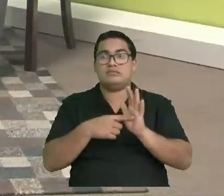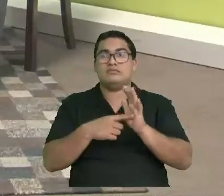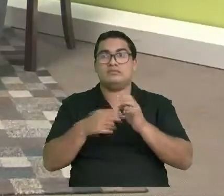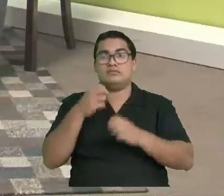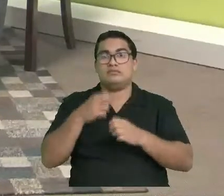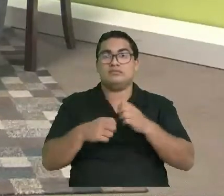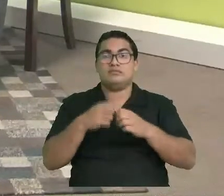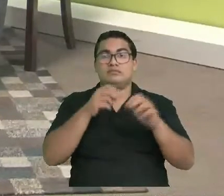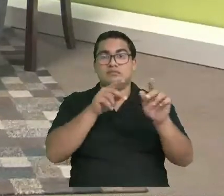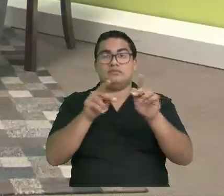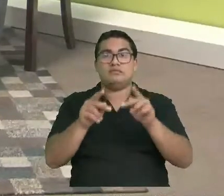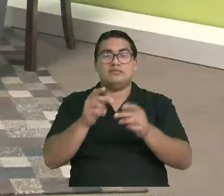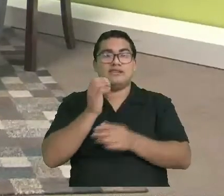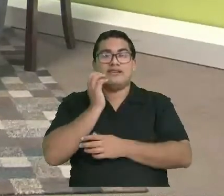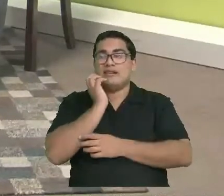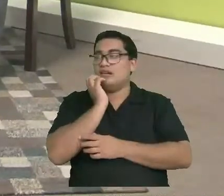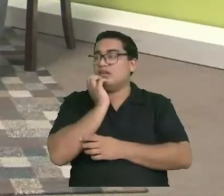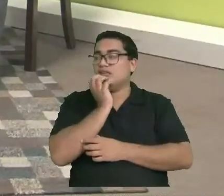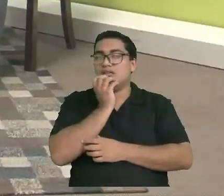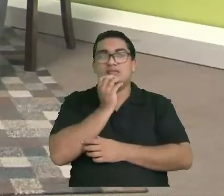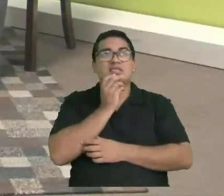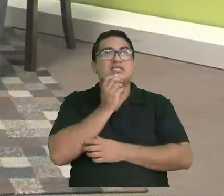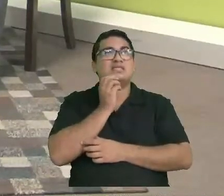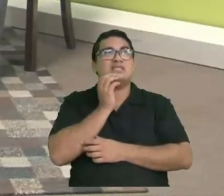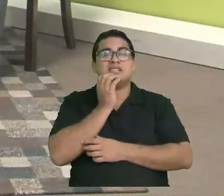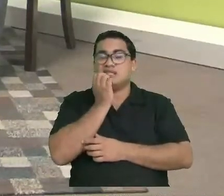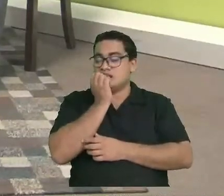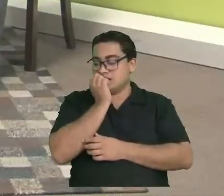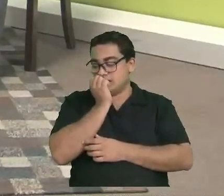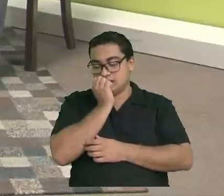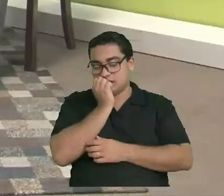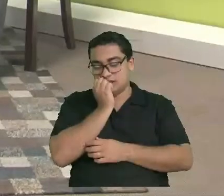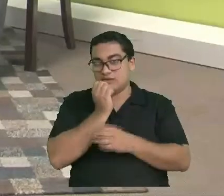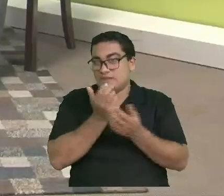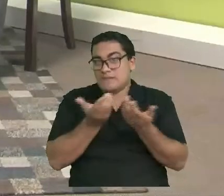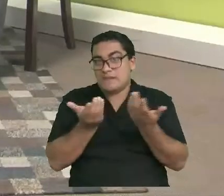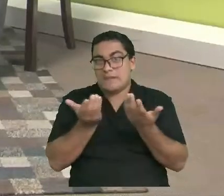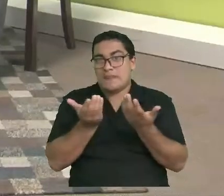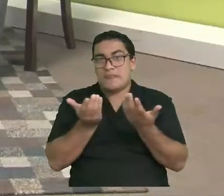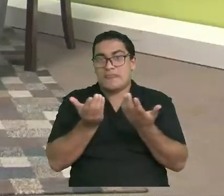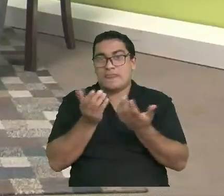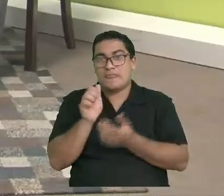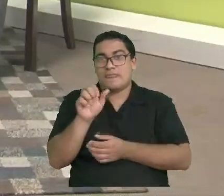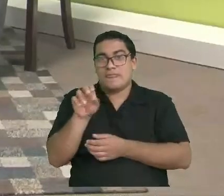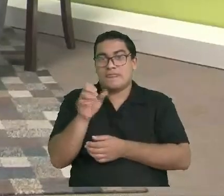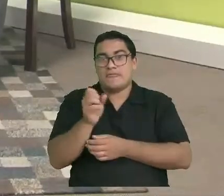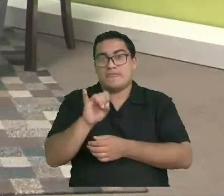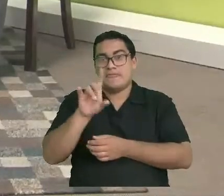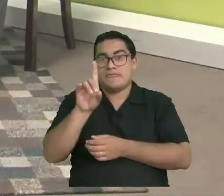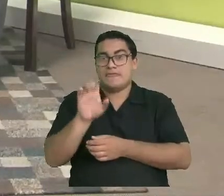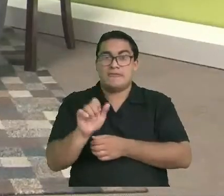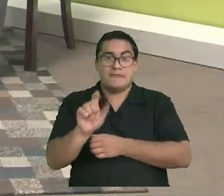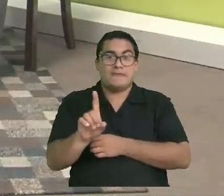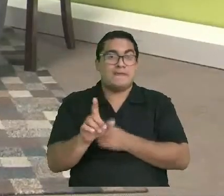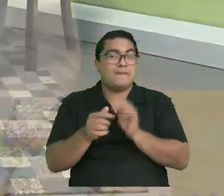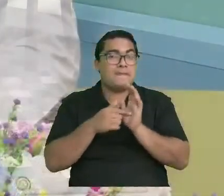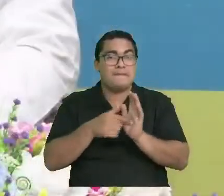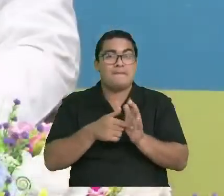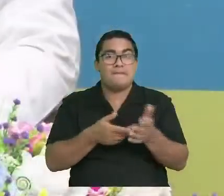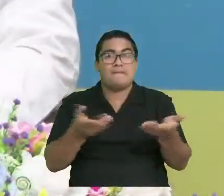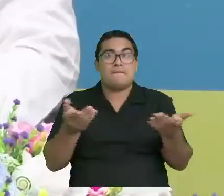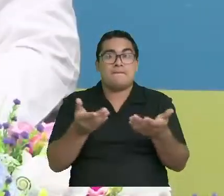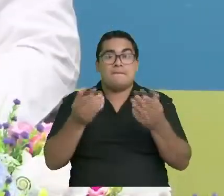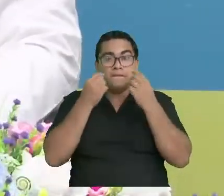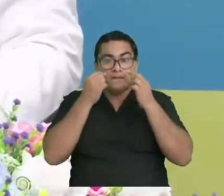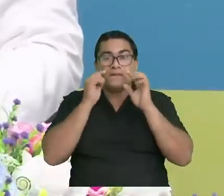de ansiedad o estrés. Entonces siempre se va buscando esa dirección, ¿verdad? Buscar cómo tratar